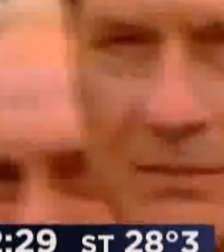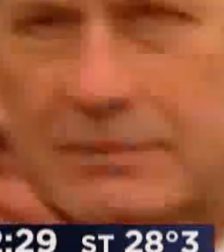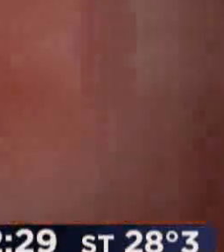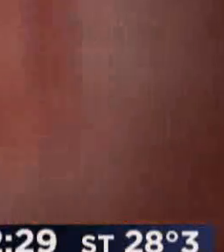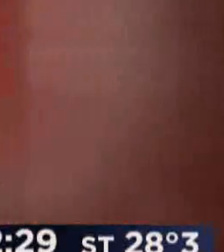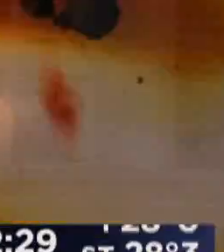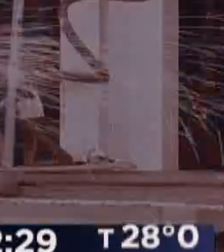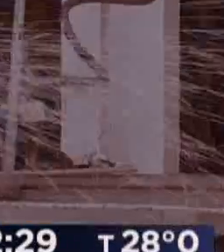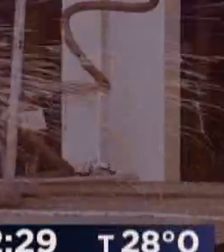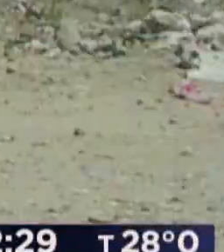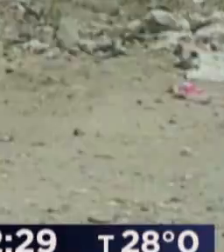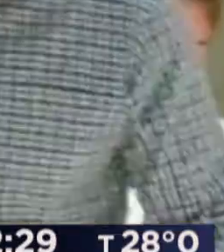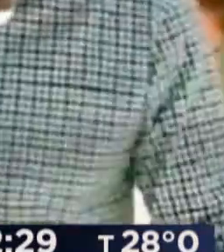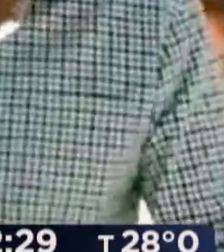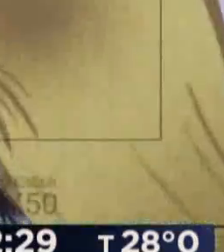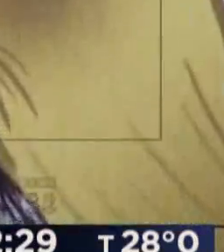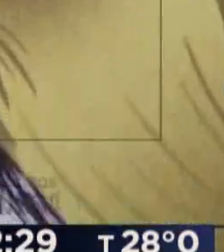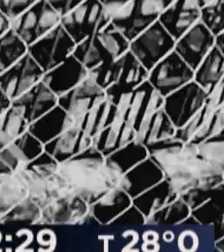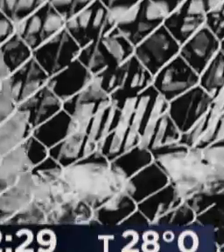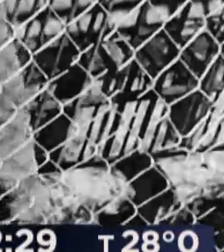our jobs, Japan.